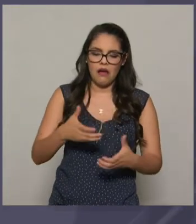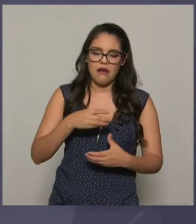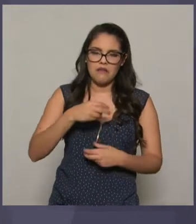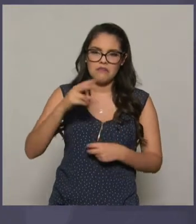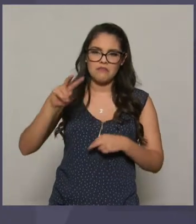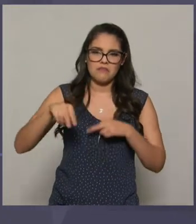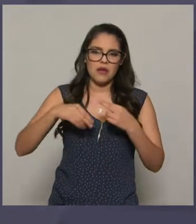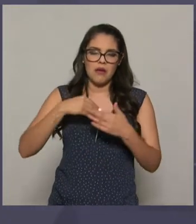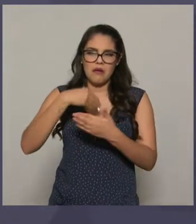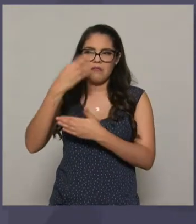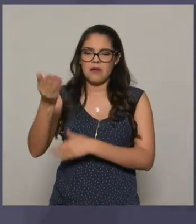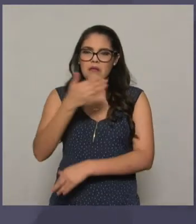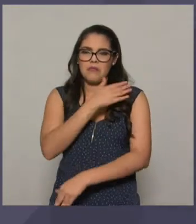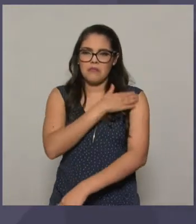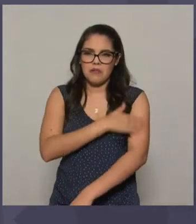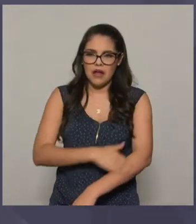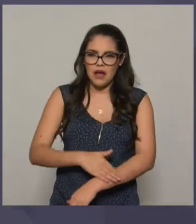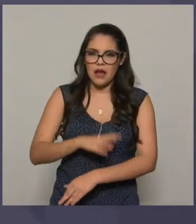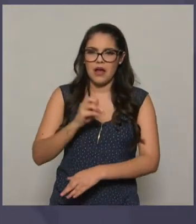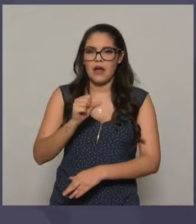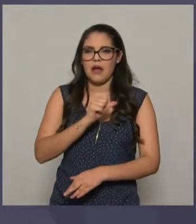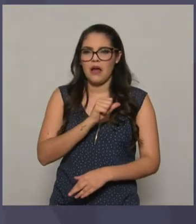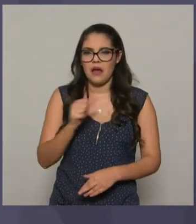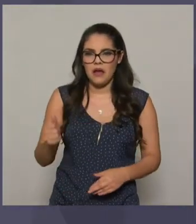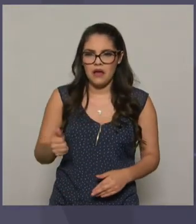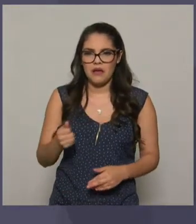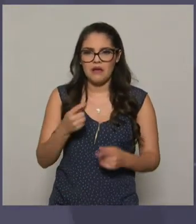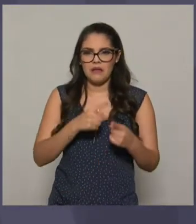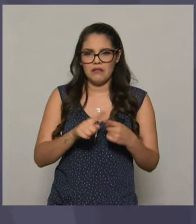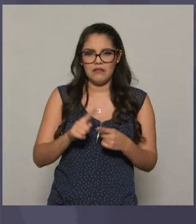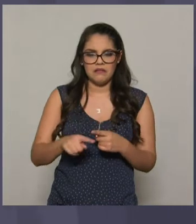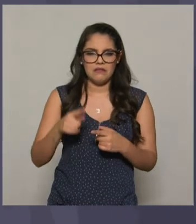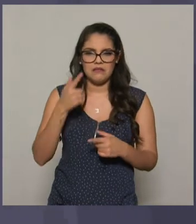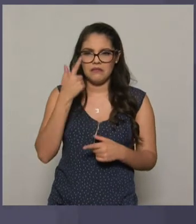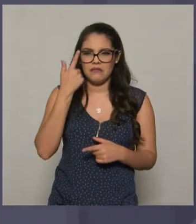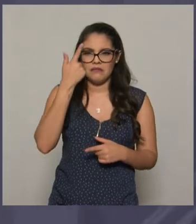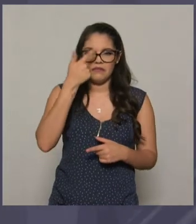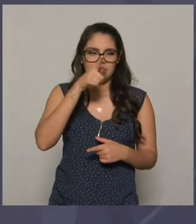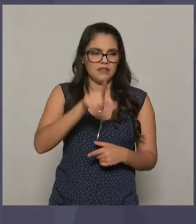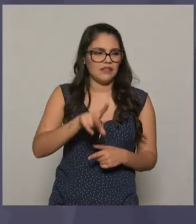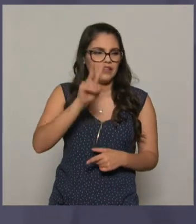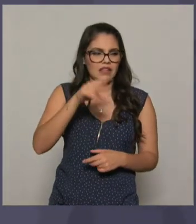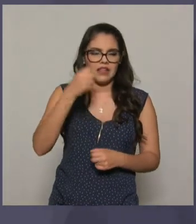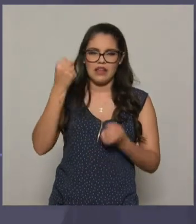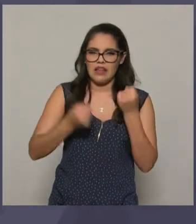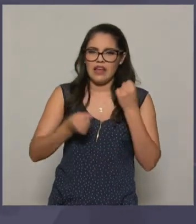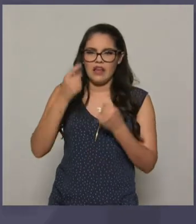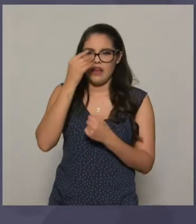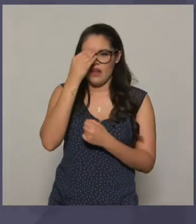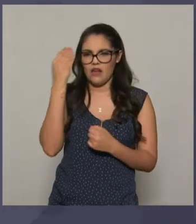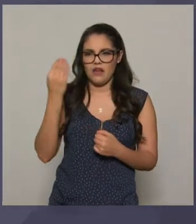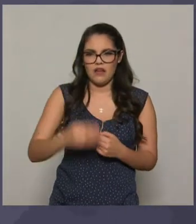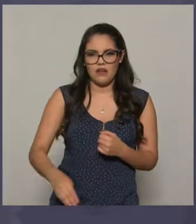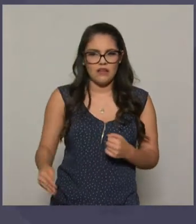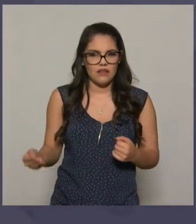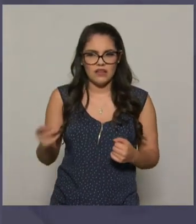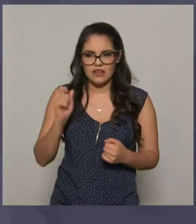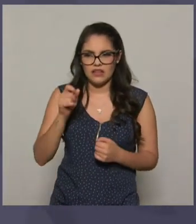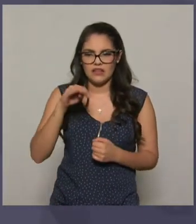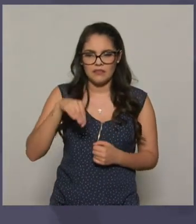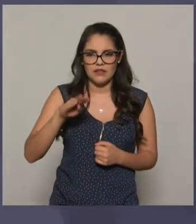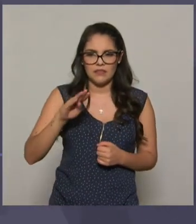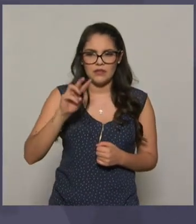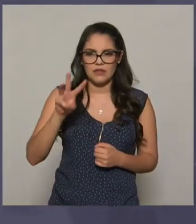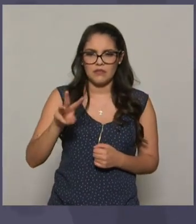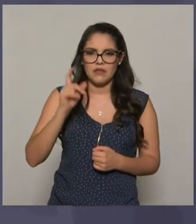un brazo, pedazos de masa encefálica. Bueno, el auto quedó destruido y eso que era el BMW en Paseo de